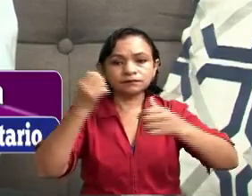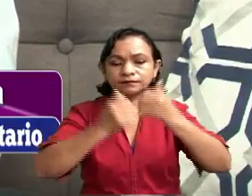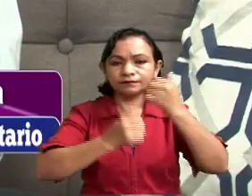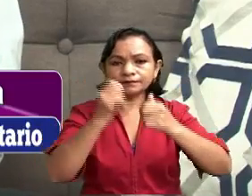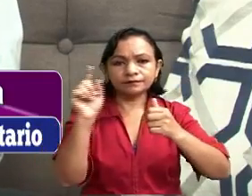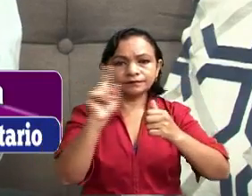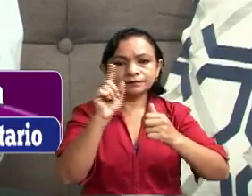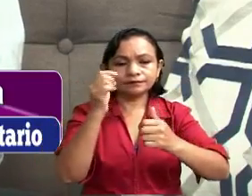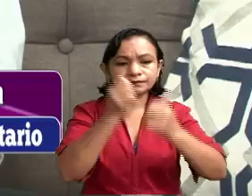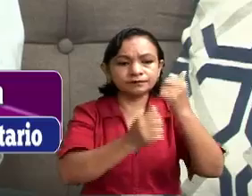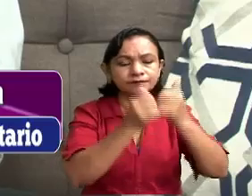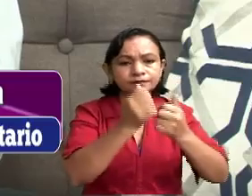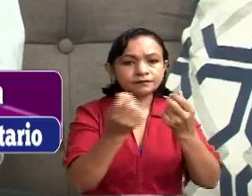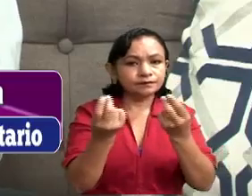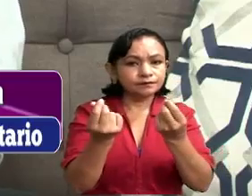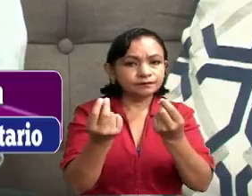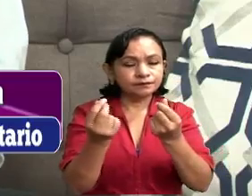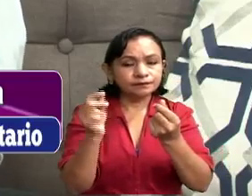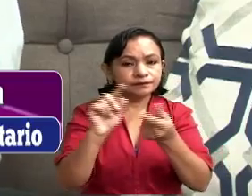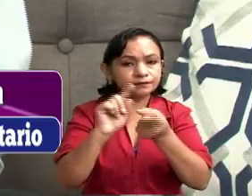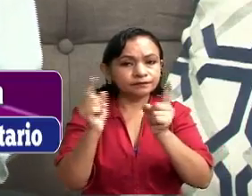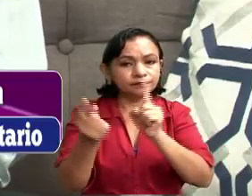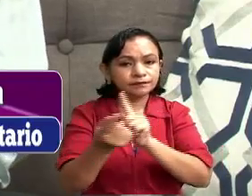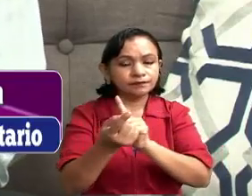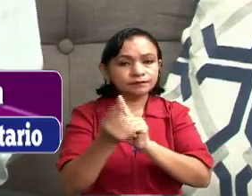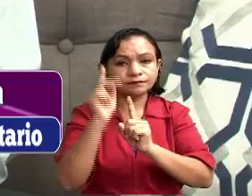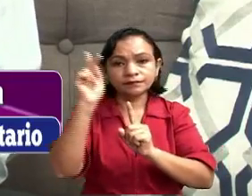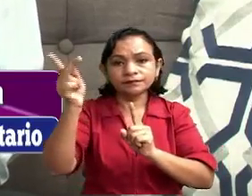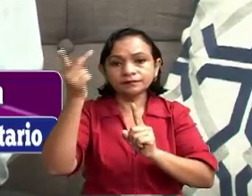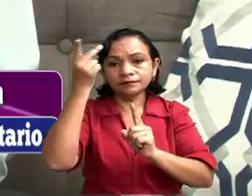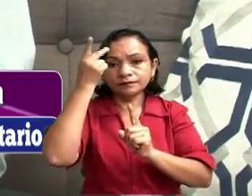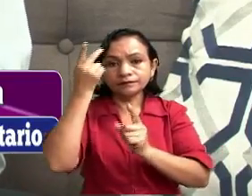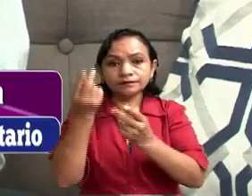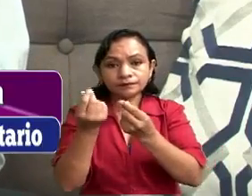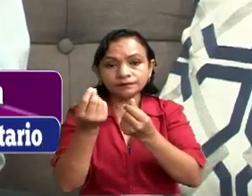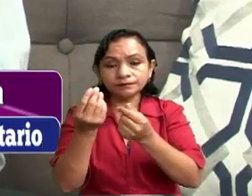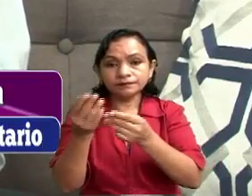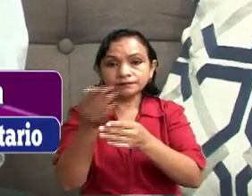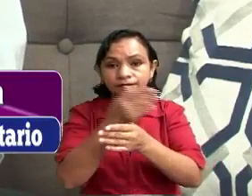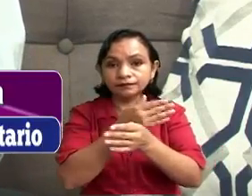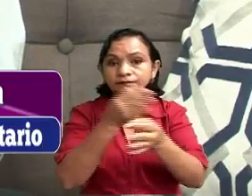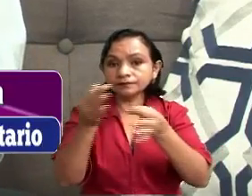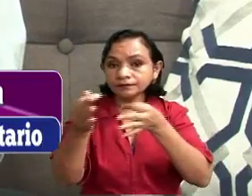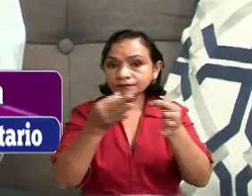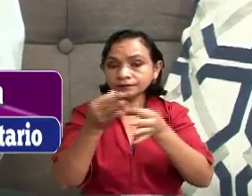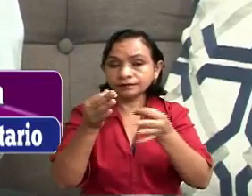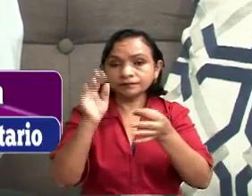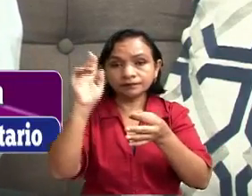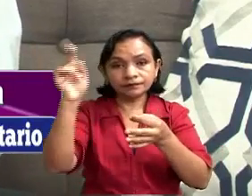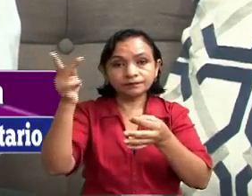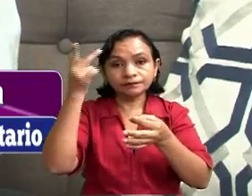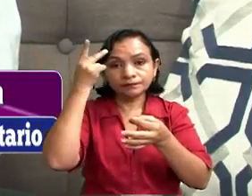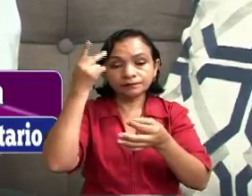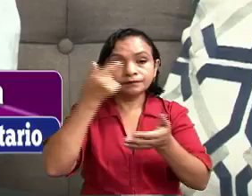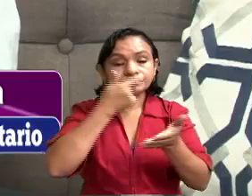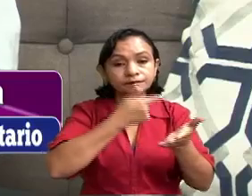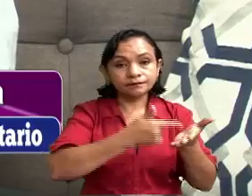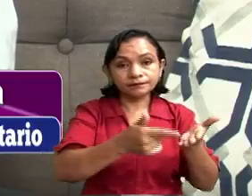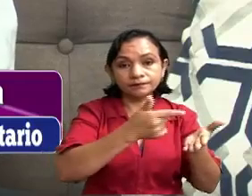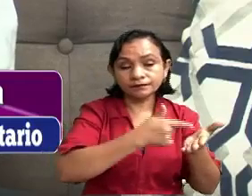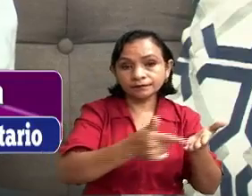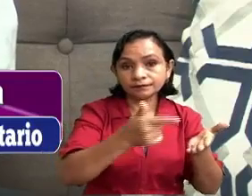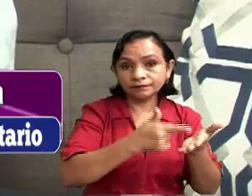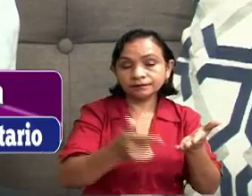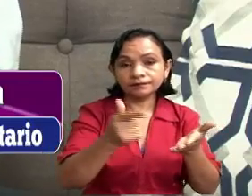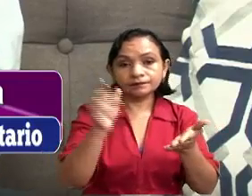se ha afectado la moneda, entre otras cosas, por las políticas monetarias que te expliqué, pero también por la política de gasto, por la